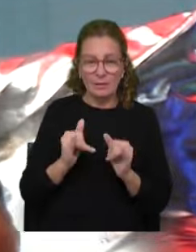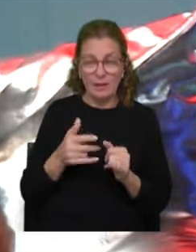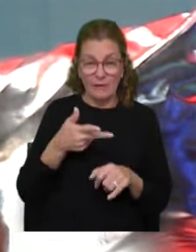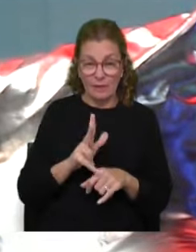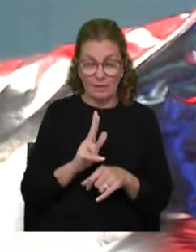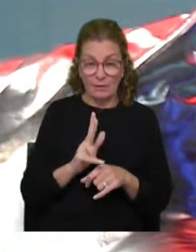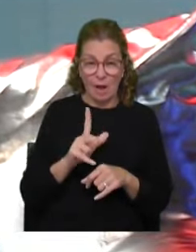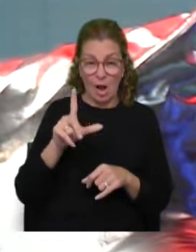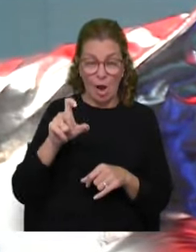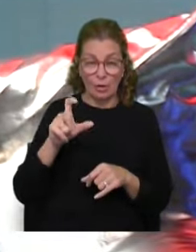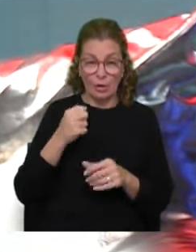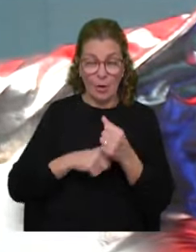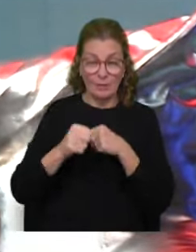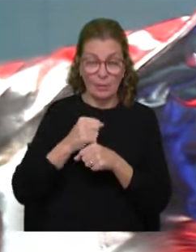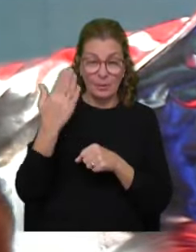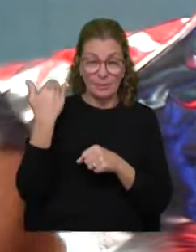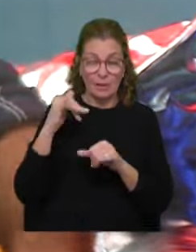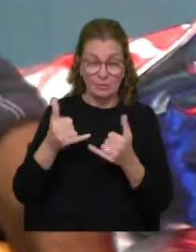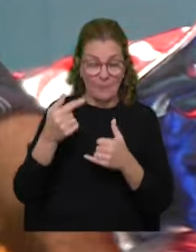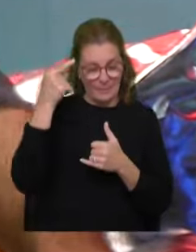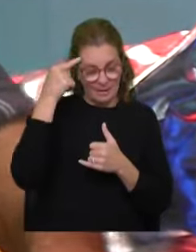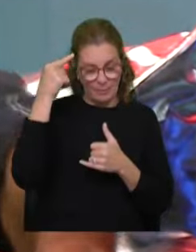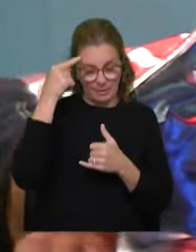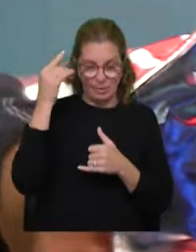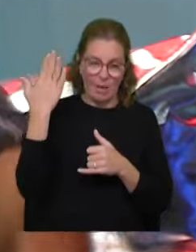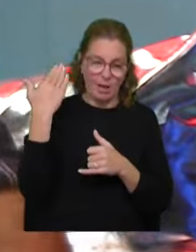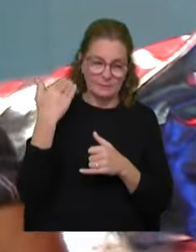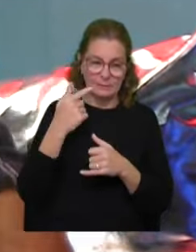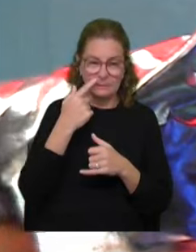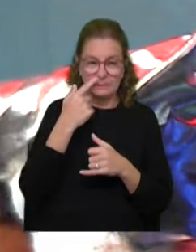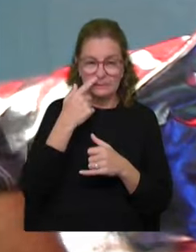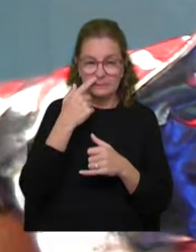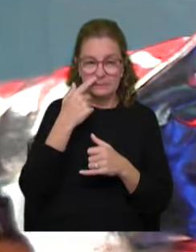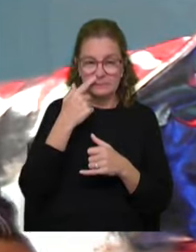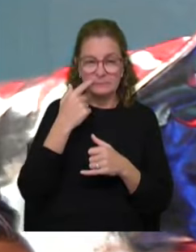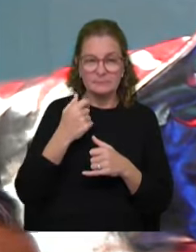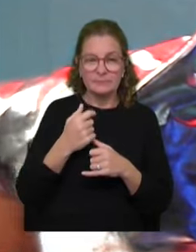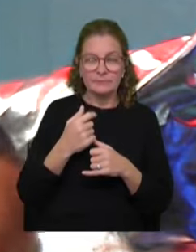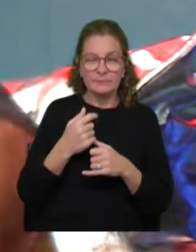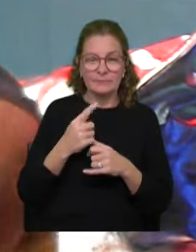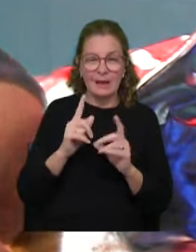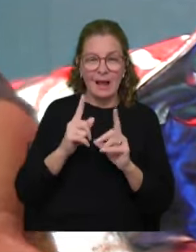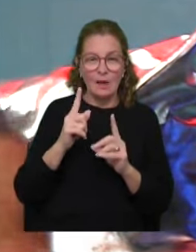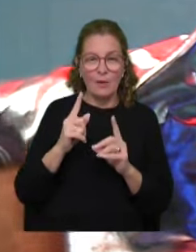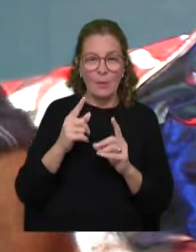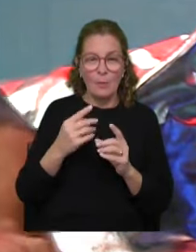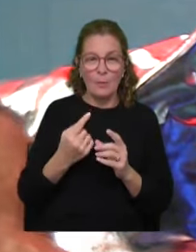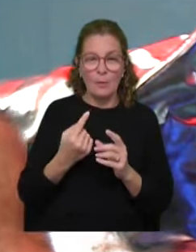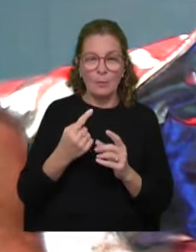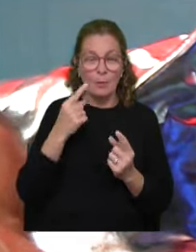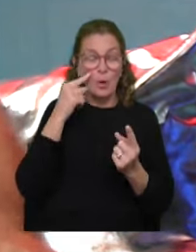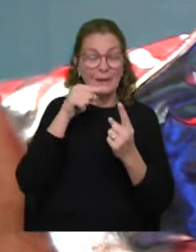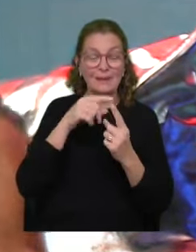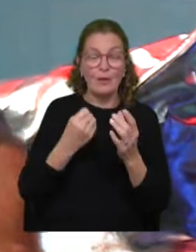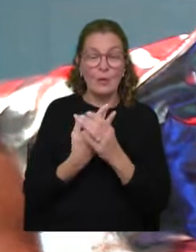fechas. Obviamente ya desde el año pasado ya lo teníamos craneado. Y bueno, es una zanahoria más que nos ponemos adelante, un desafío